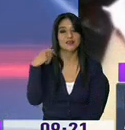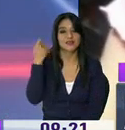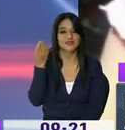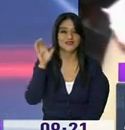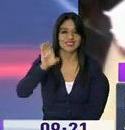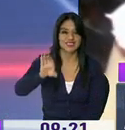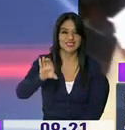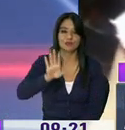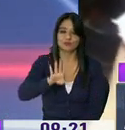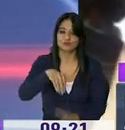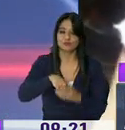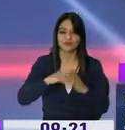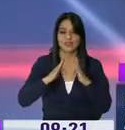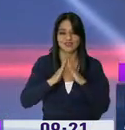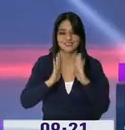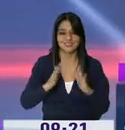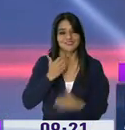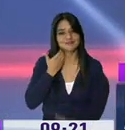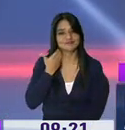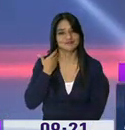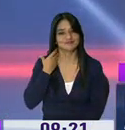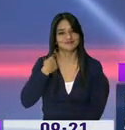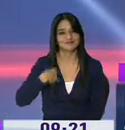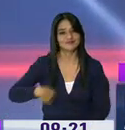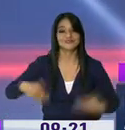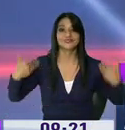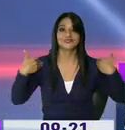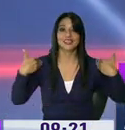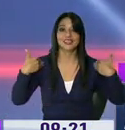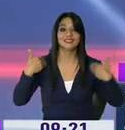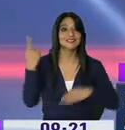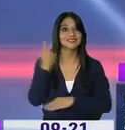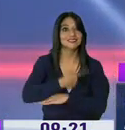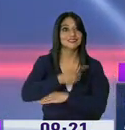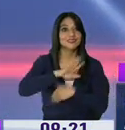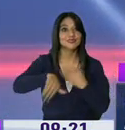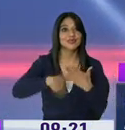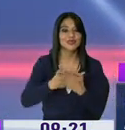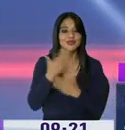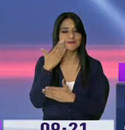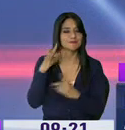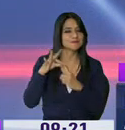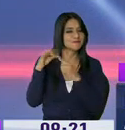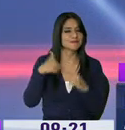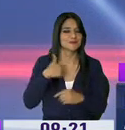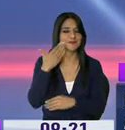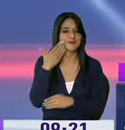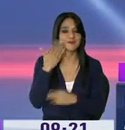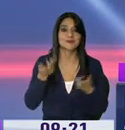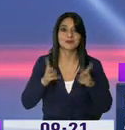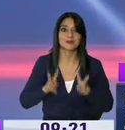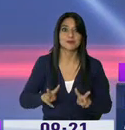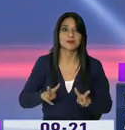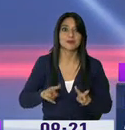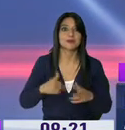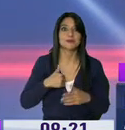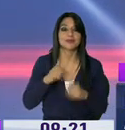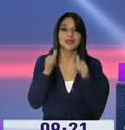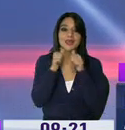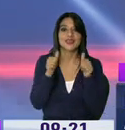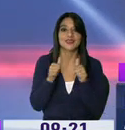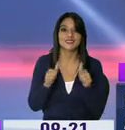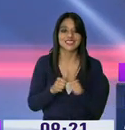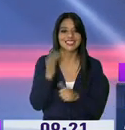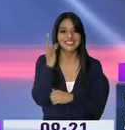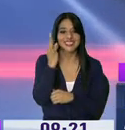desde el calor de sus hogares. Feliz día a todas las madres, en especial a mi madre, y también a mis abuelitas y